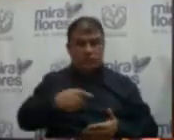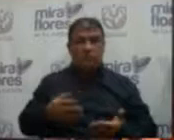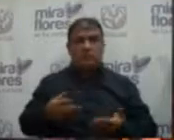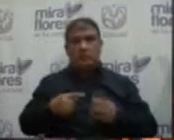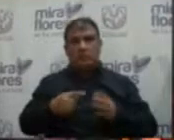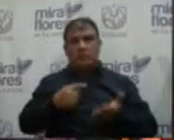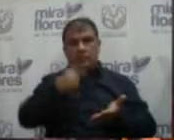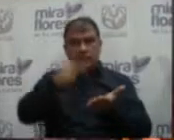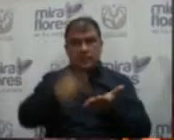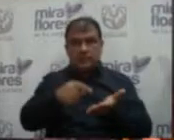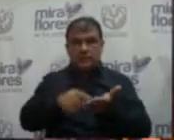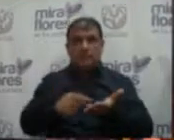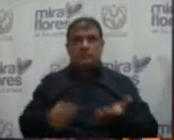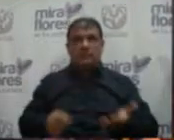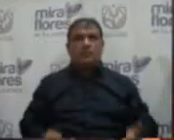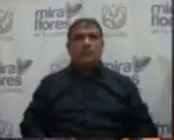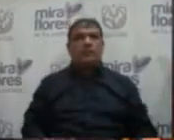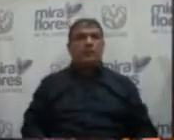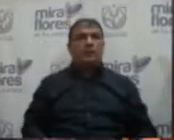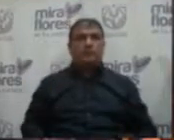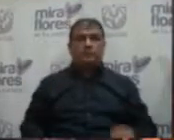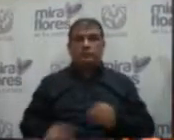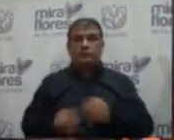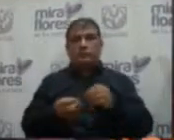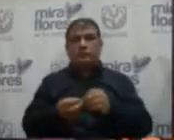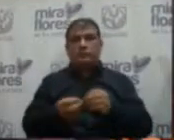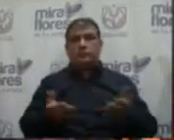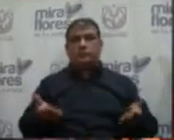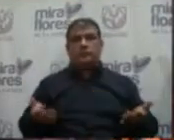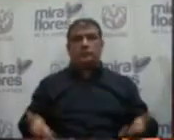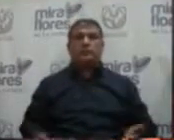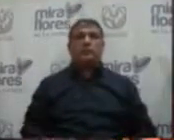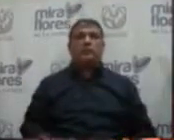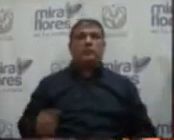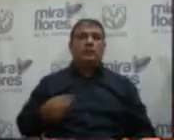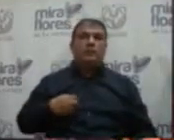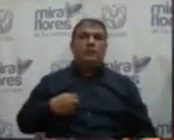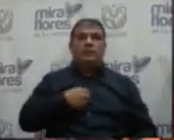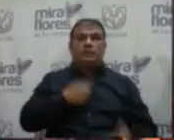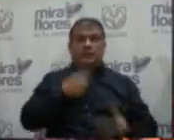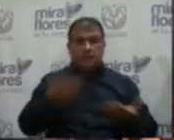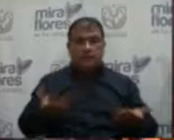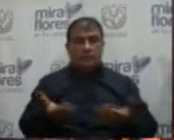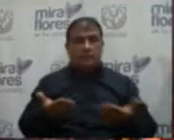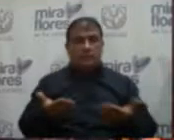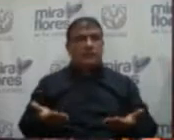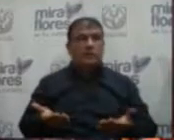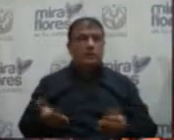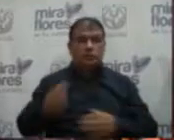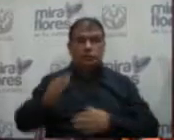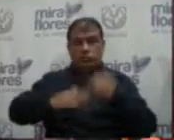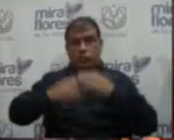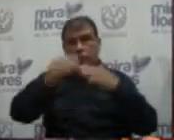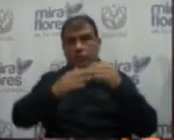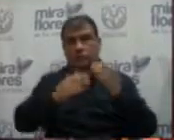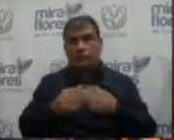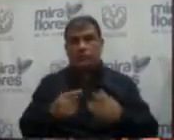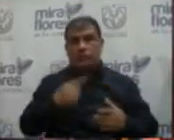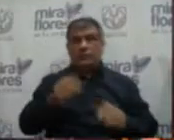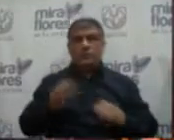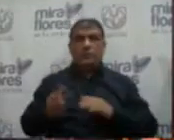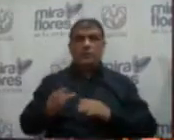mencionar que, en adición a estas cosas, nosotros estamos construyendo lo